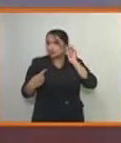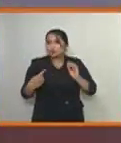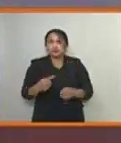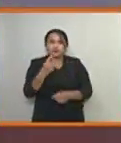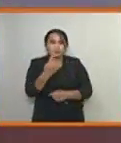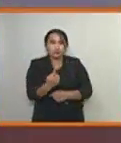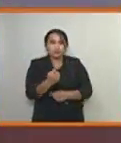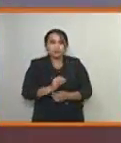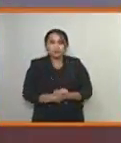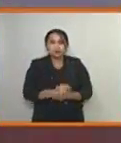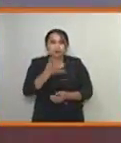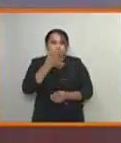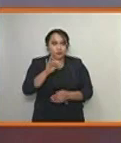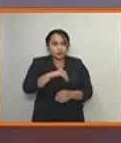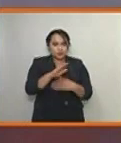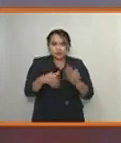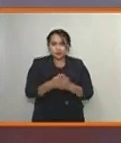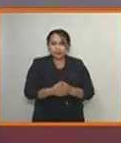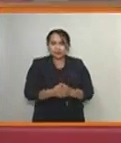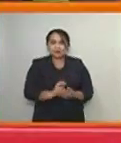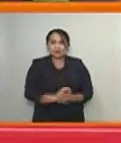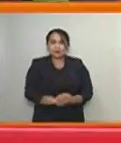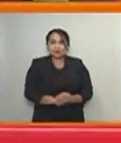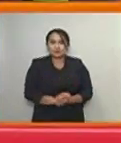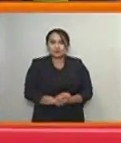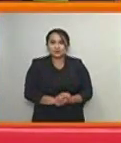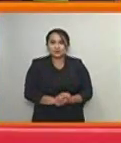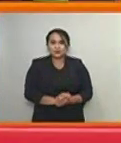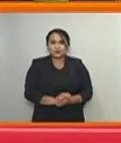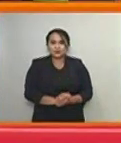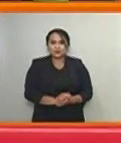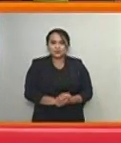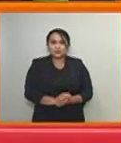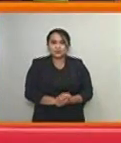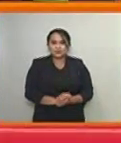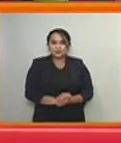1. Mucha suerte a todos porque este es